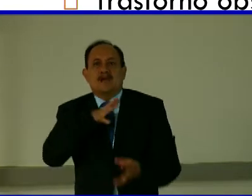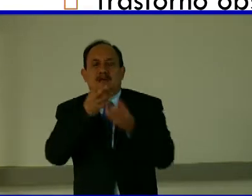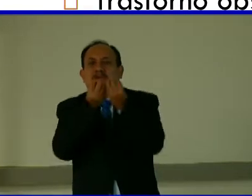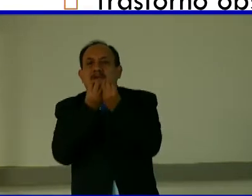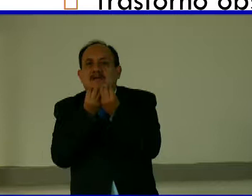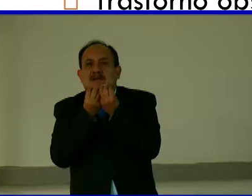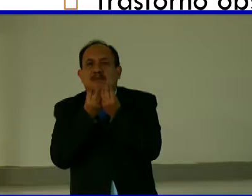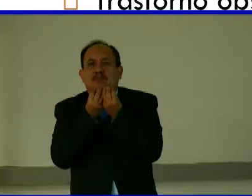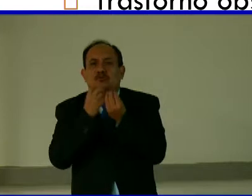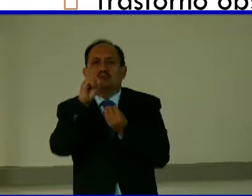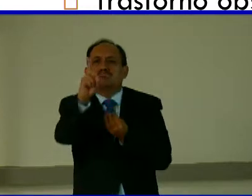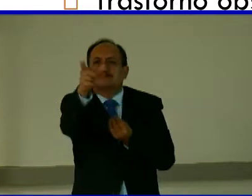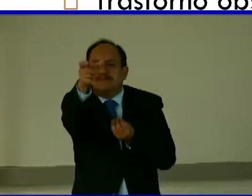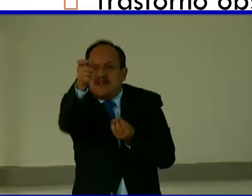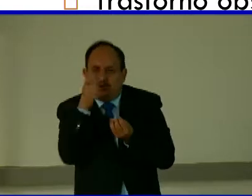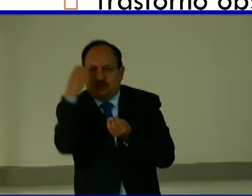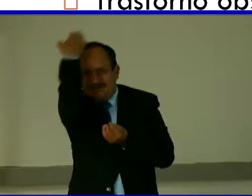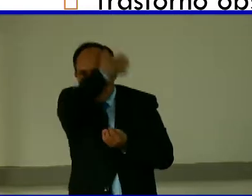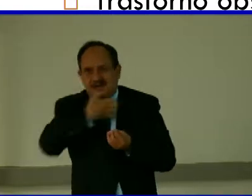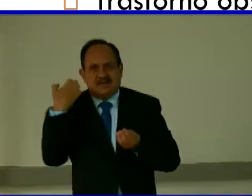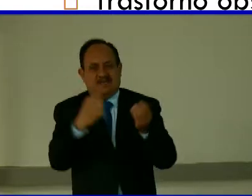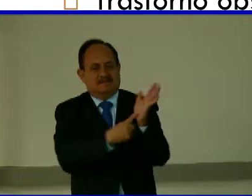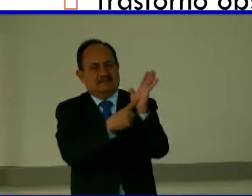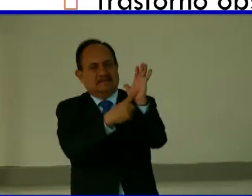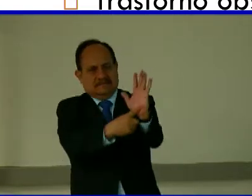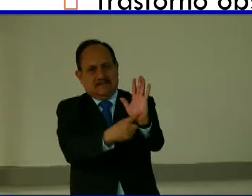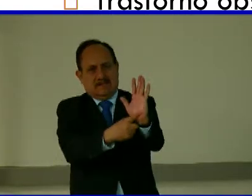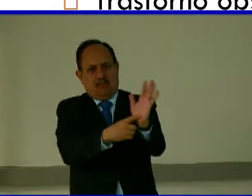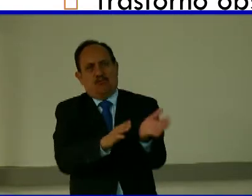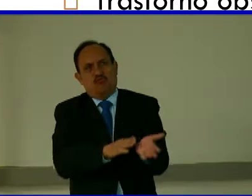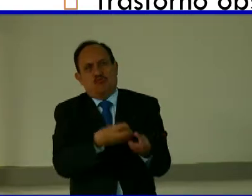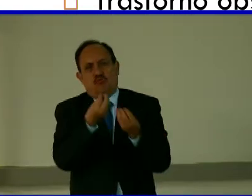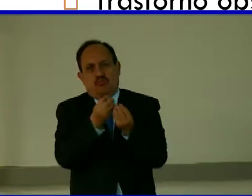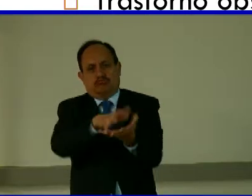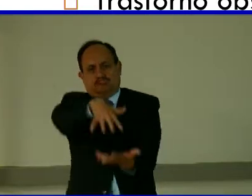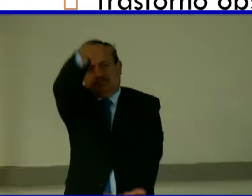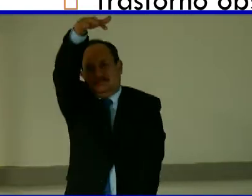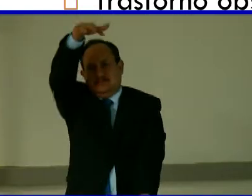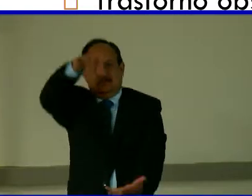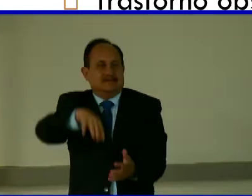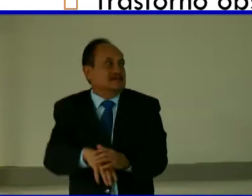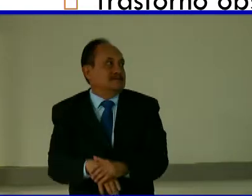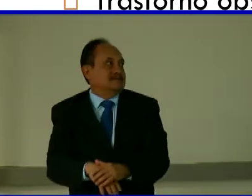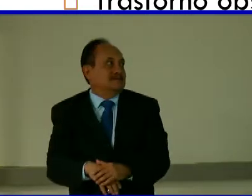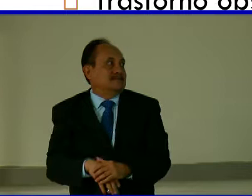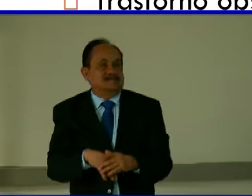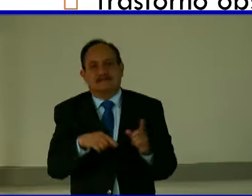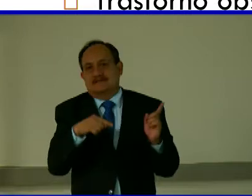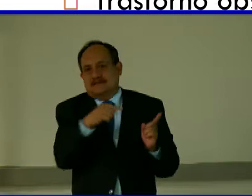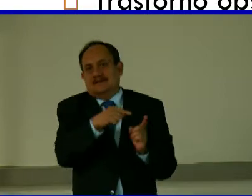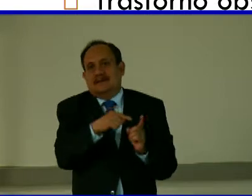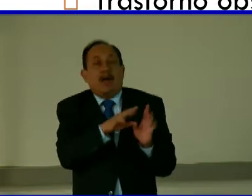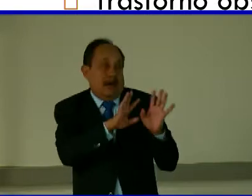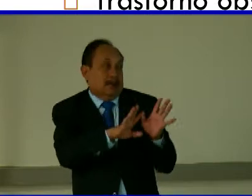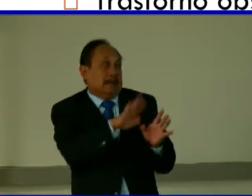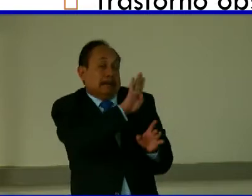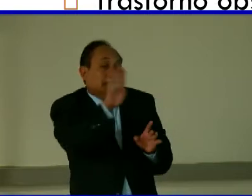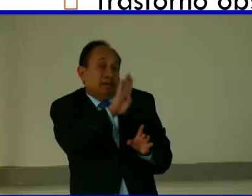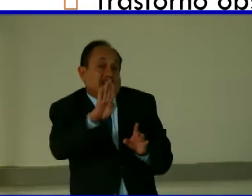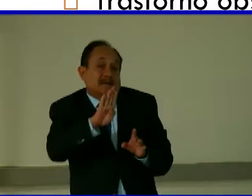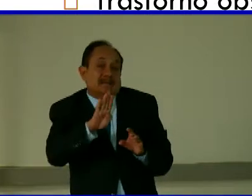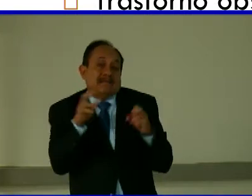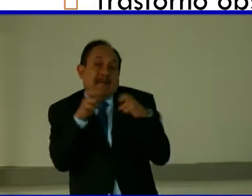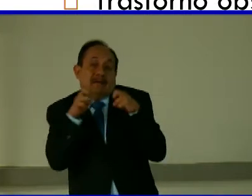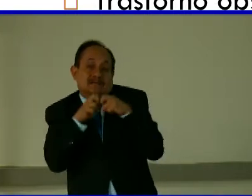muchos diagnósticos, muchísimos diagnósticos que caen bajo la ansiedad. Trastorno